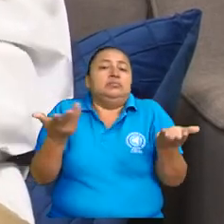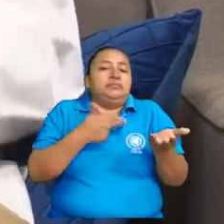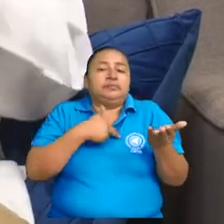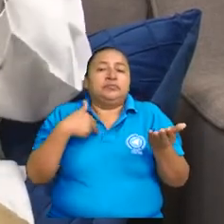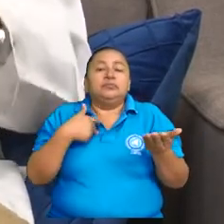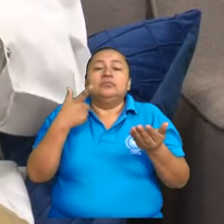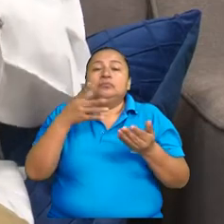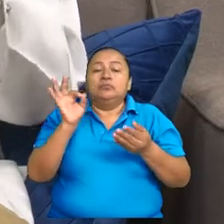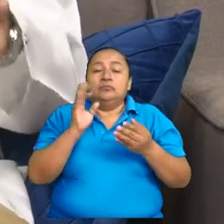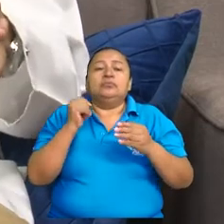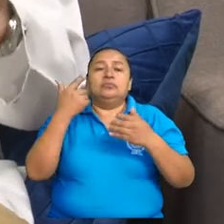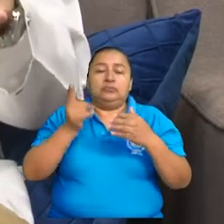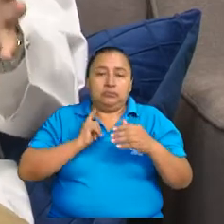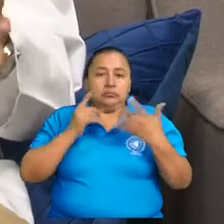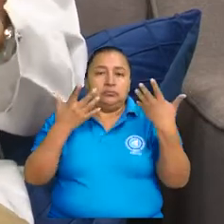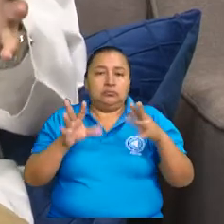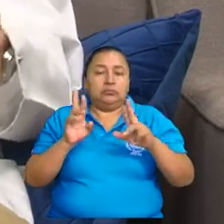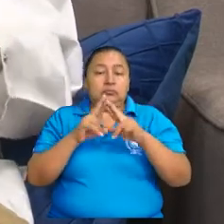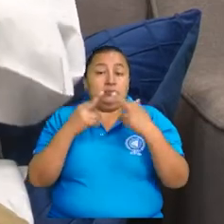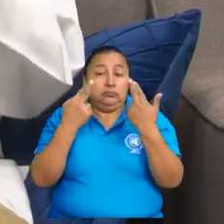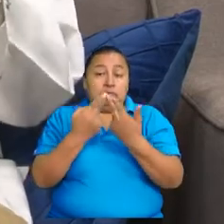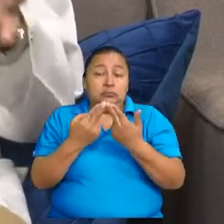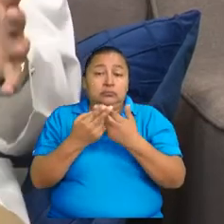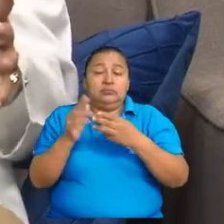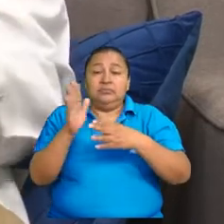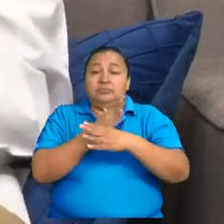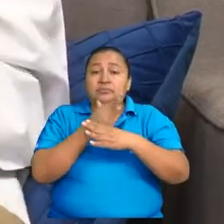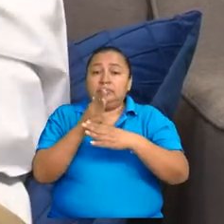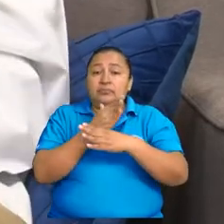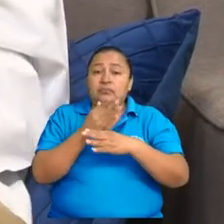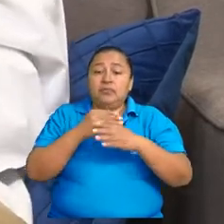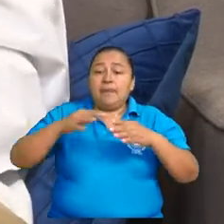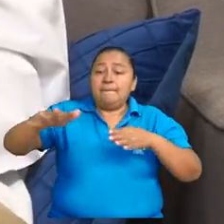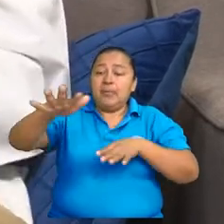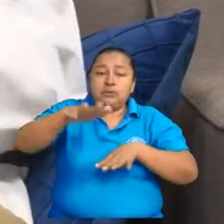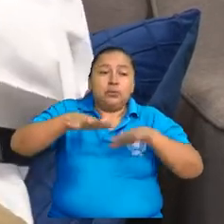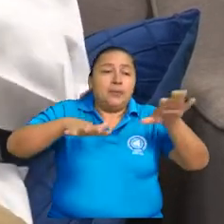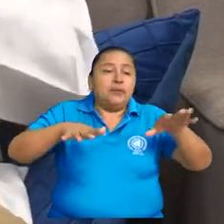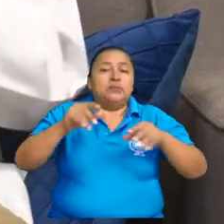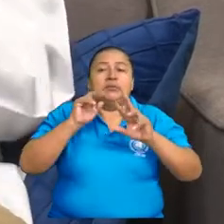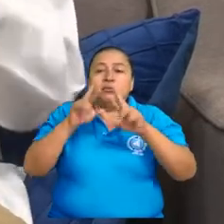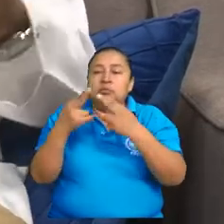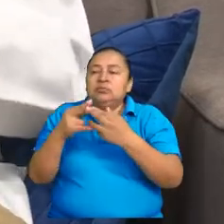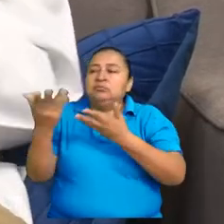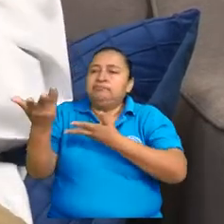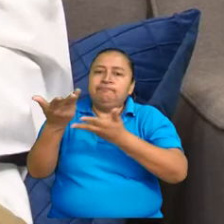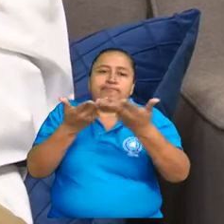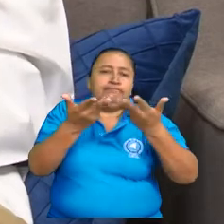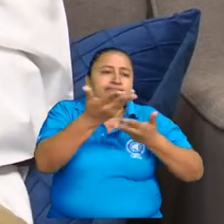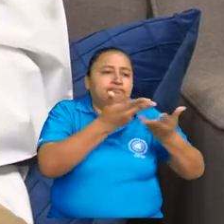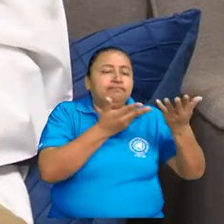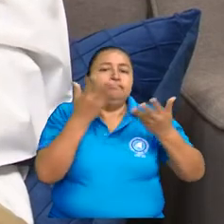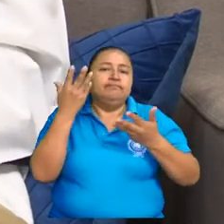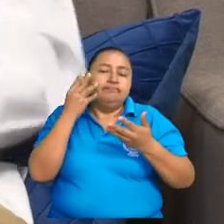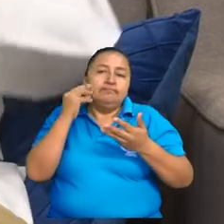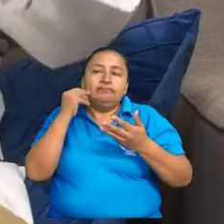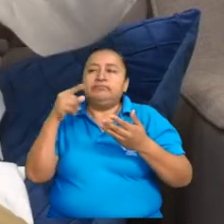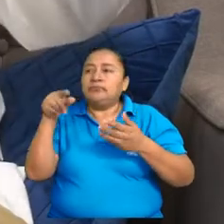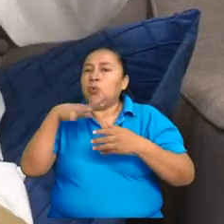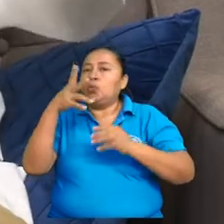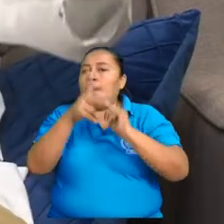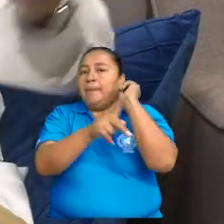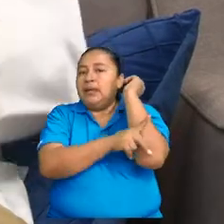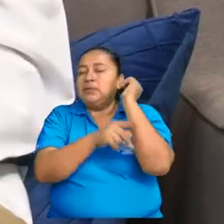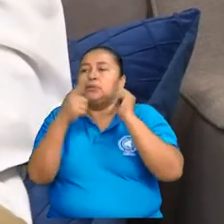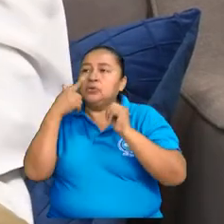tenido. O sea, hemos tenido reuniones en distintos espacios para generar intercambios de experiencia entre los países y